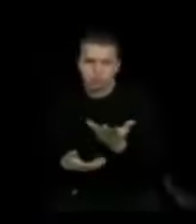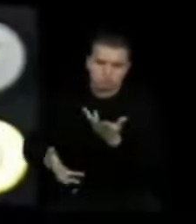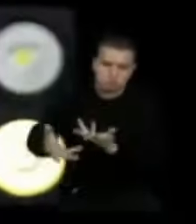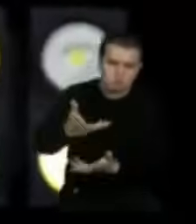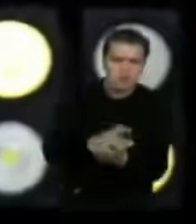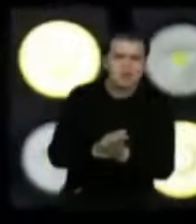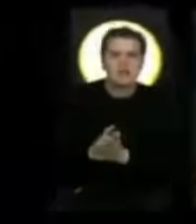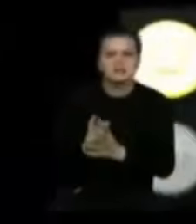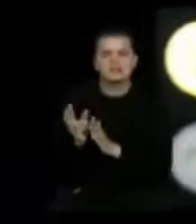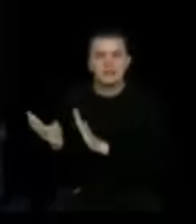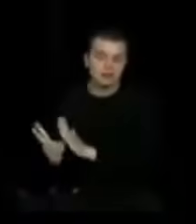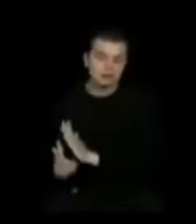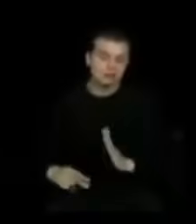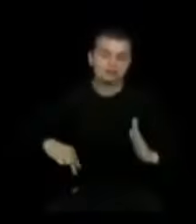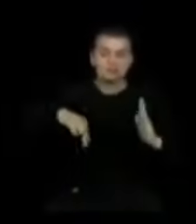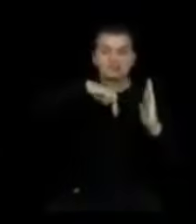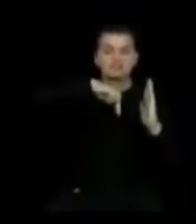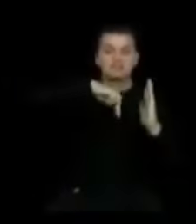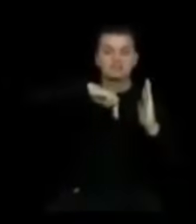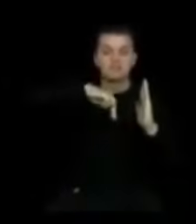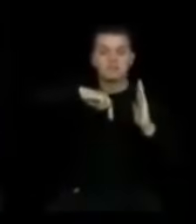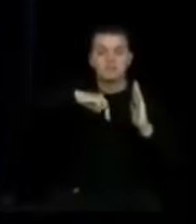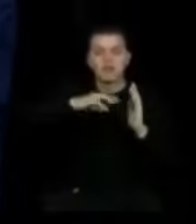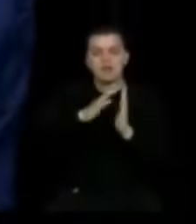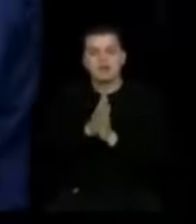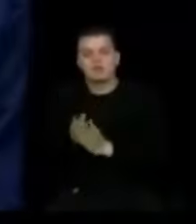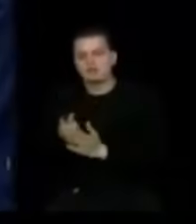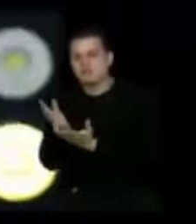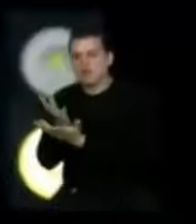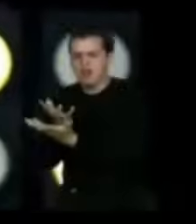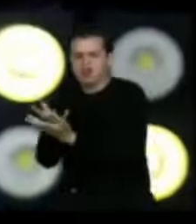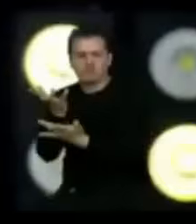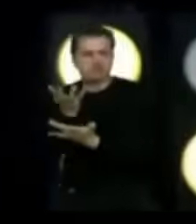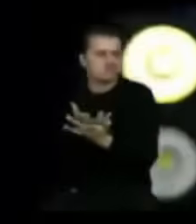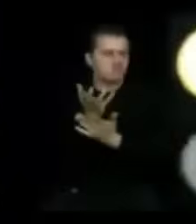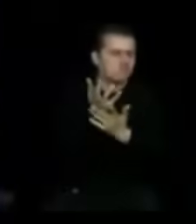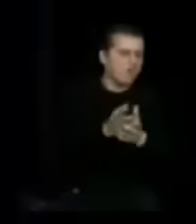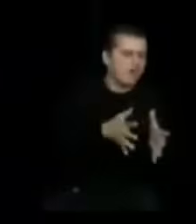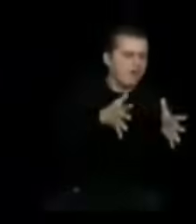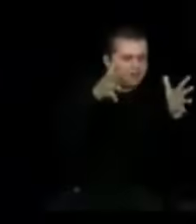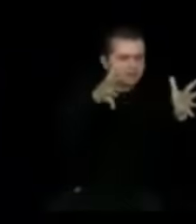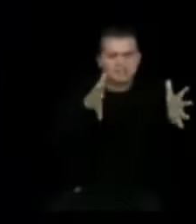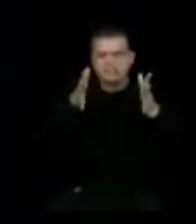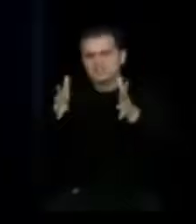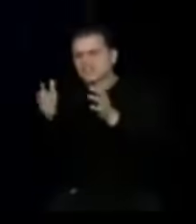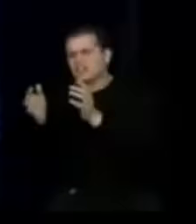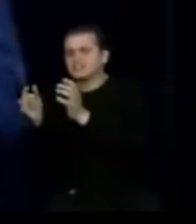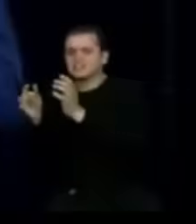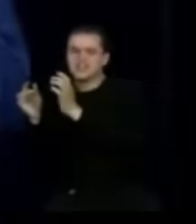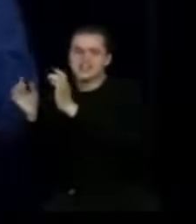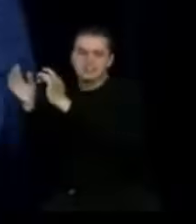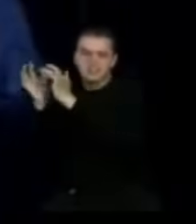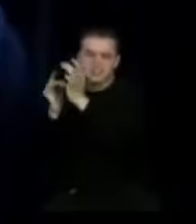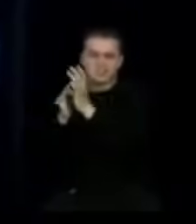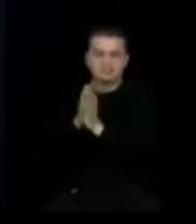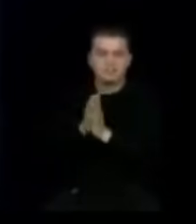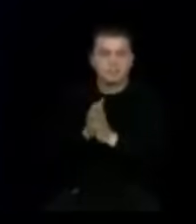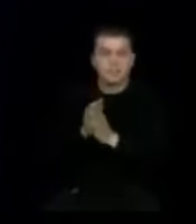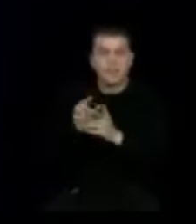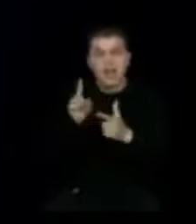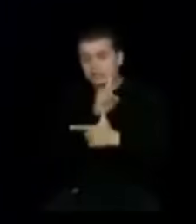acerca de la resurrección y la gran comisión. Este fin de semana estamos recordando este